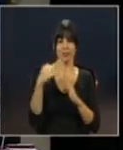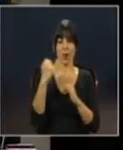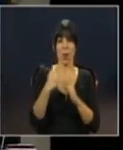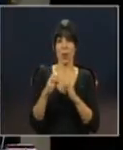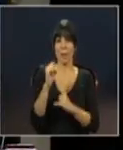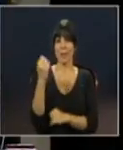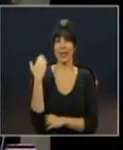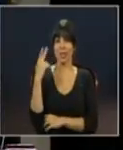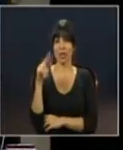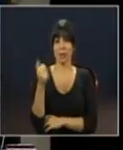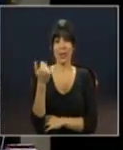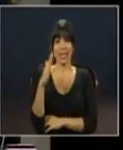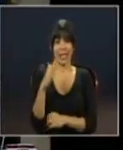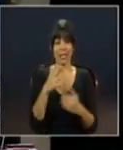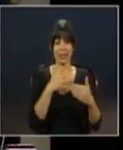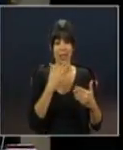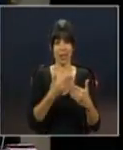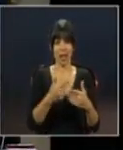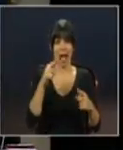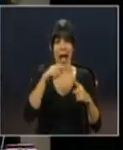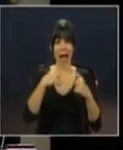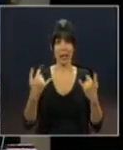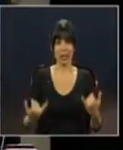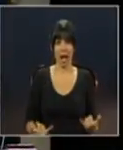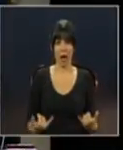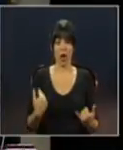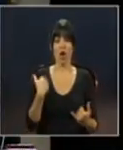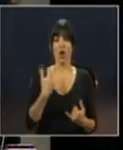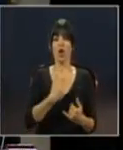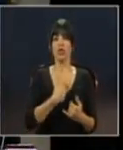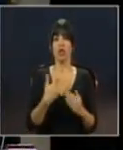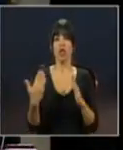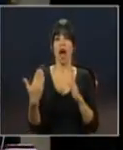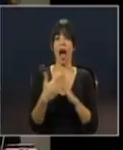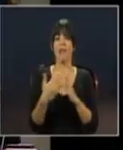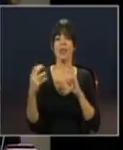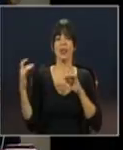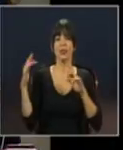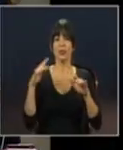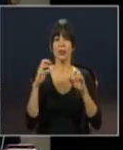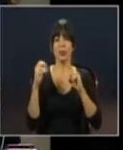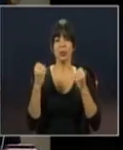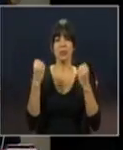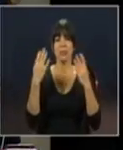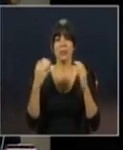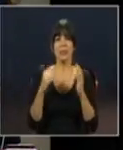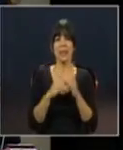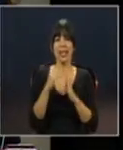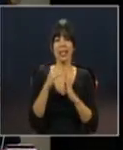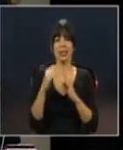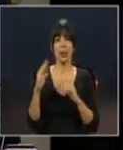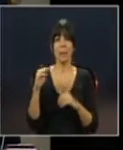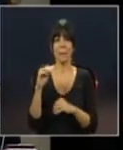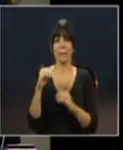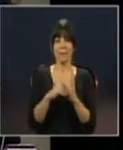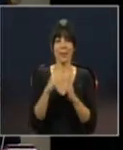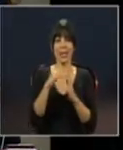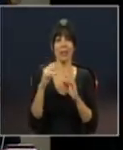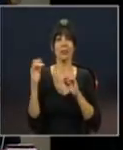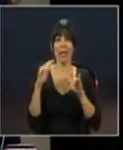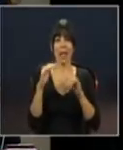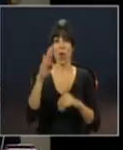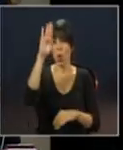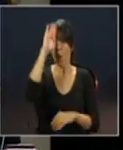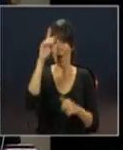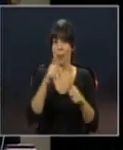del 2015 y hasta la fecha, nos vimos afectados por la llegada de miles de migrantes, primero cubanos y después de